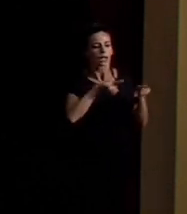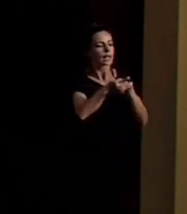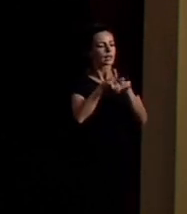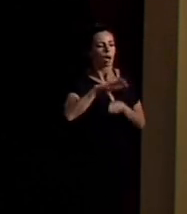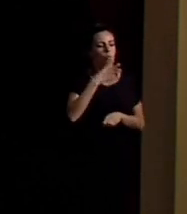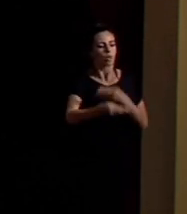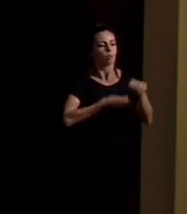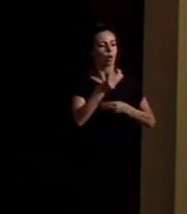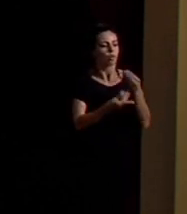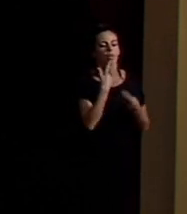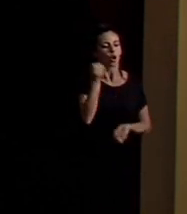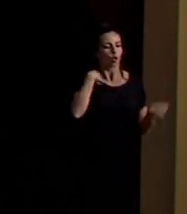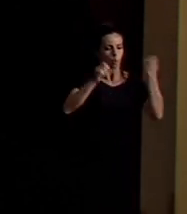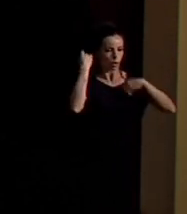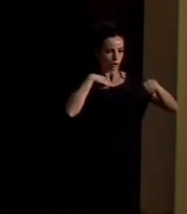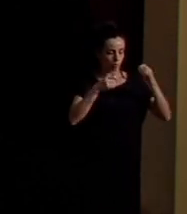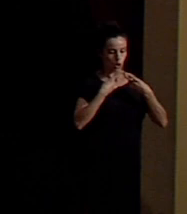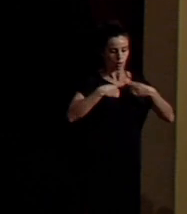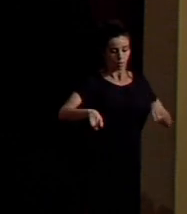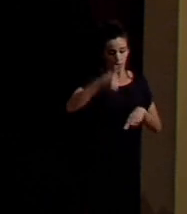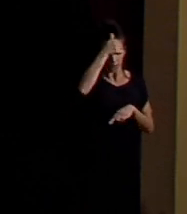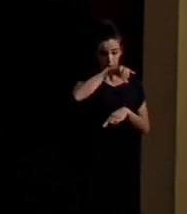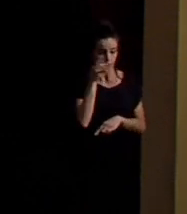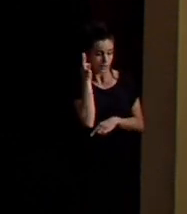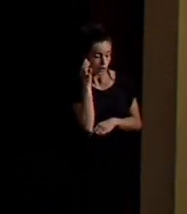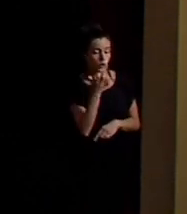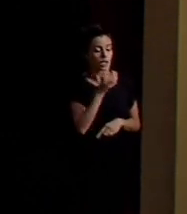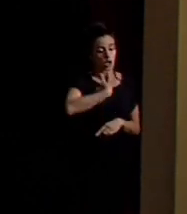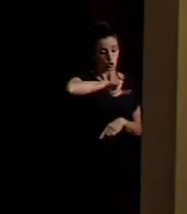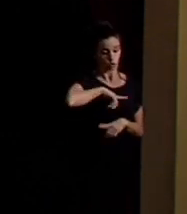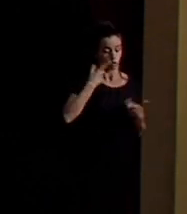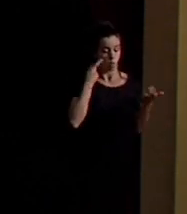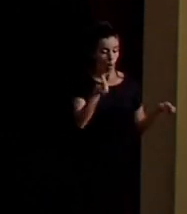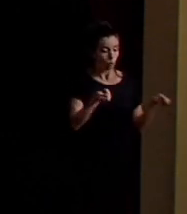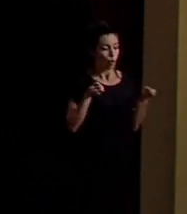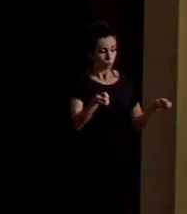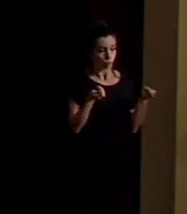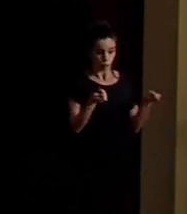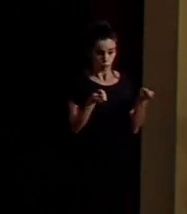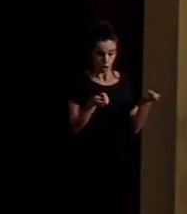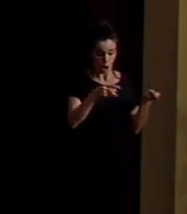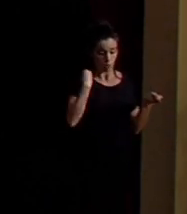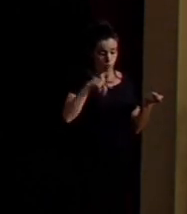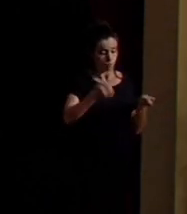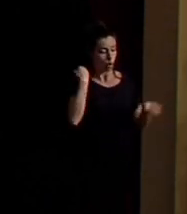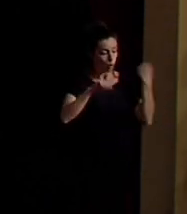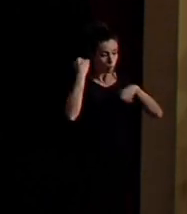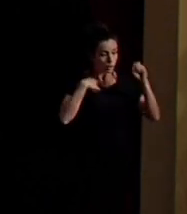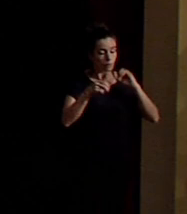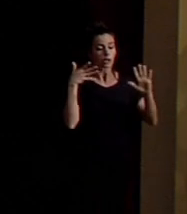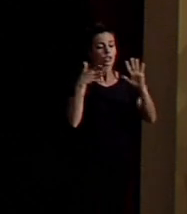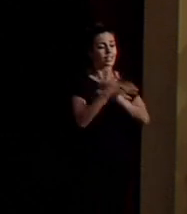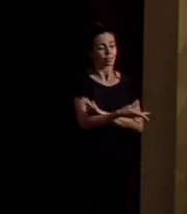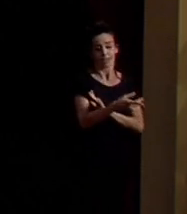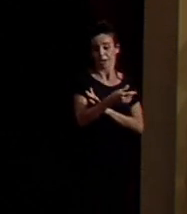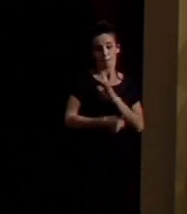podamos hacer de comportamientos sexistas, ¿no? Porque si hemos regulado y hemos reglamentado esta práctica que supone uno de los mayores